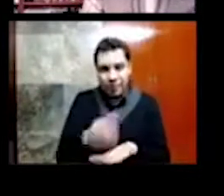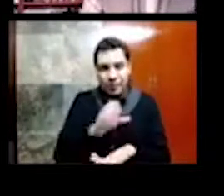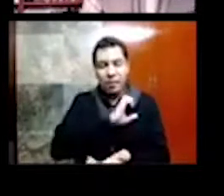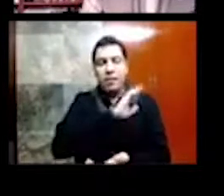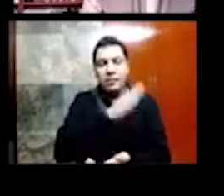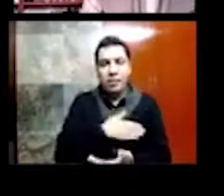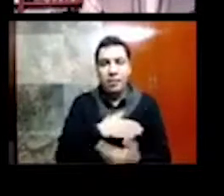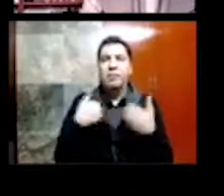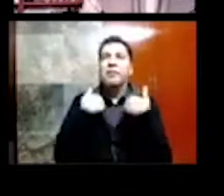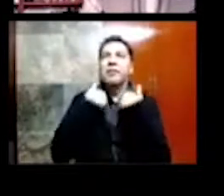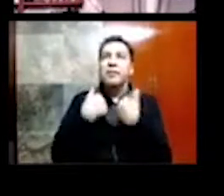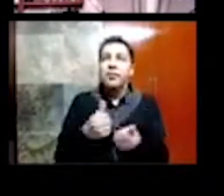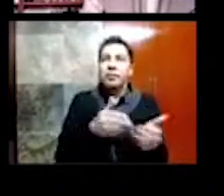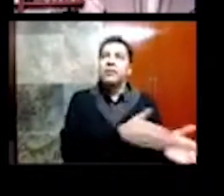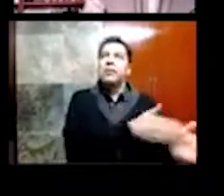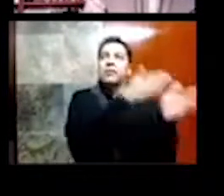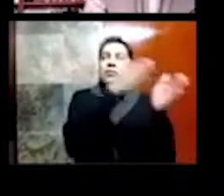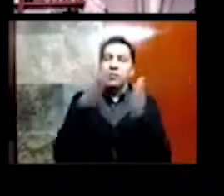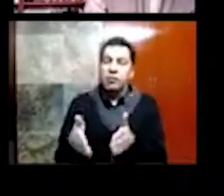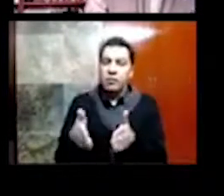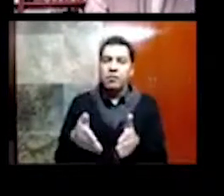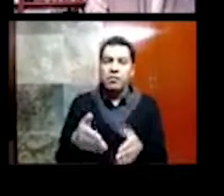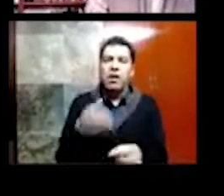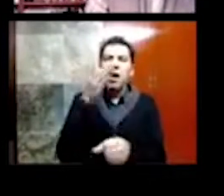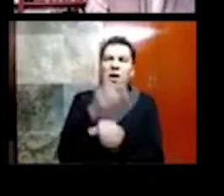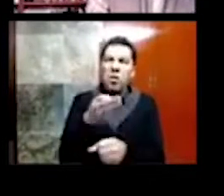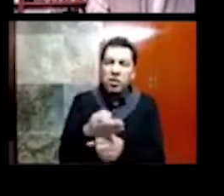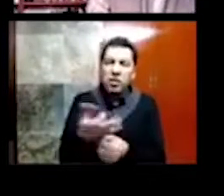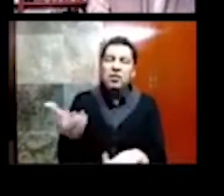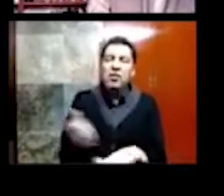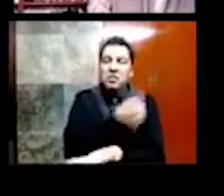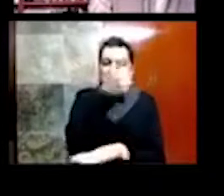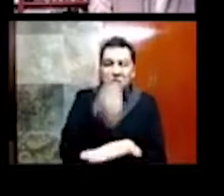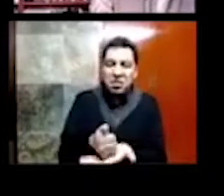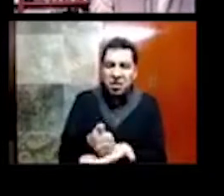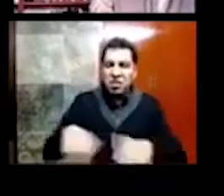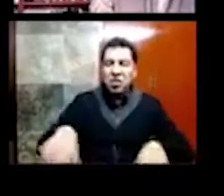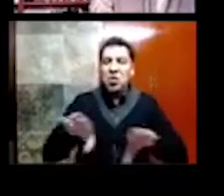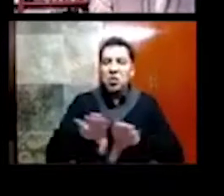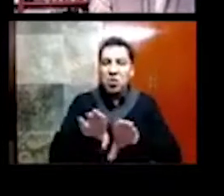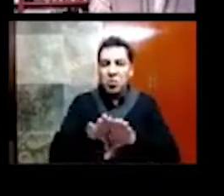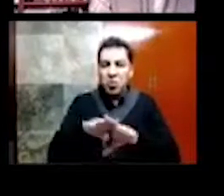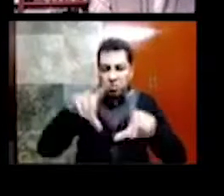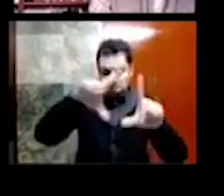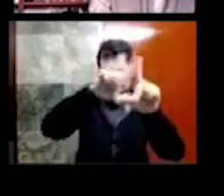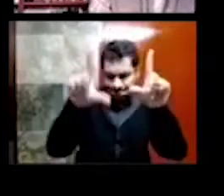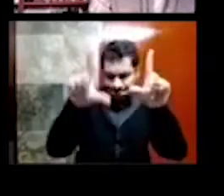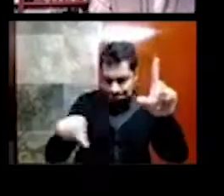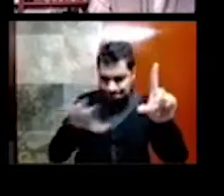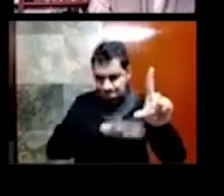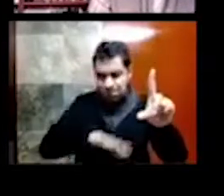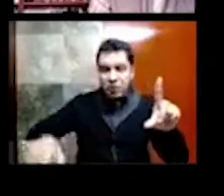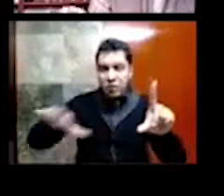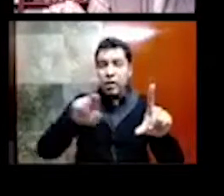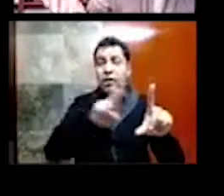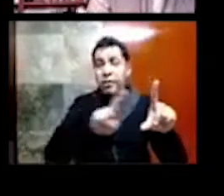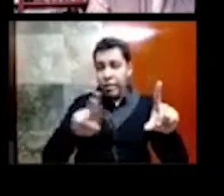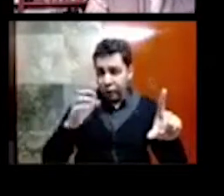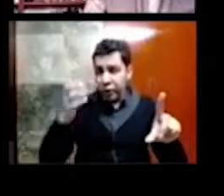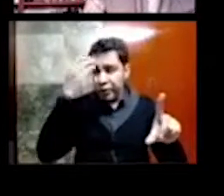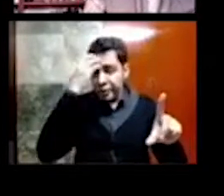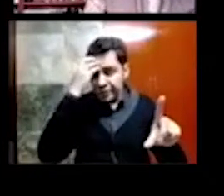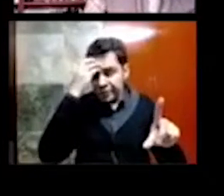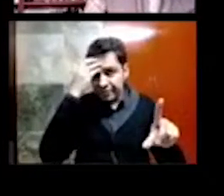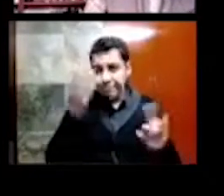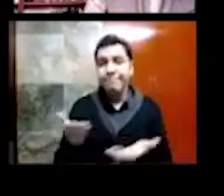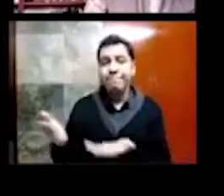Reconocernos en las ciudades y en los espacios cotidianos y significativos de nuestros entornos. Yo les agradezco